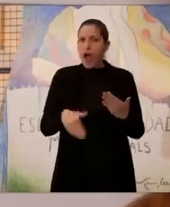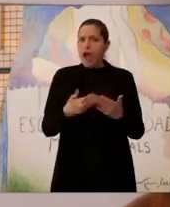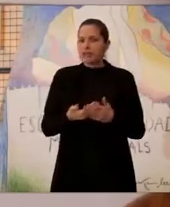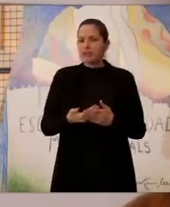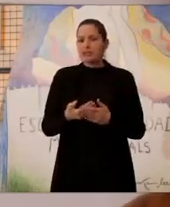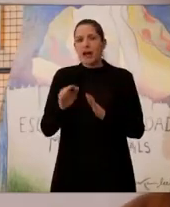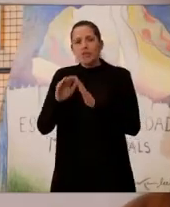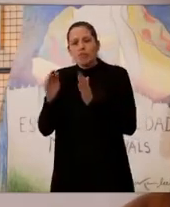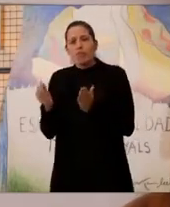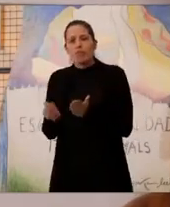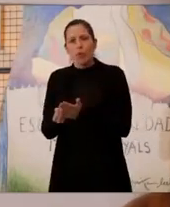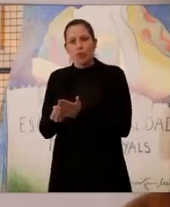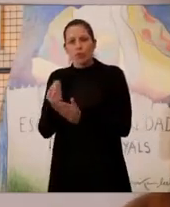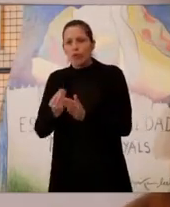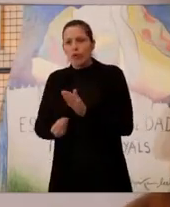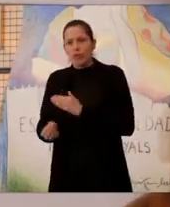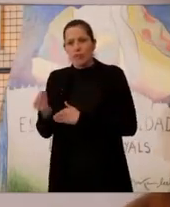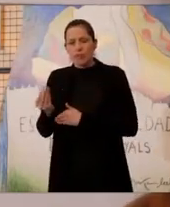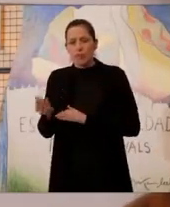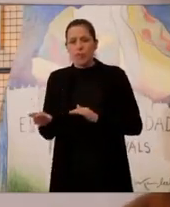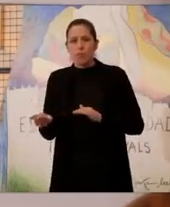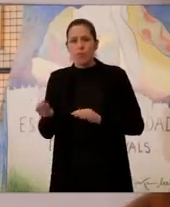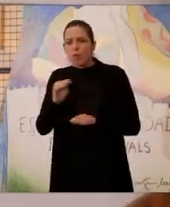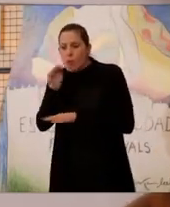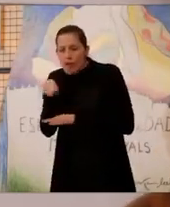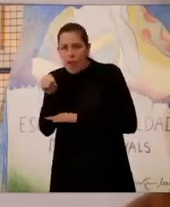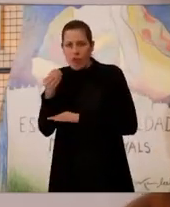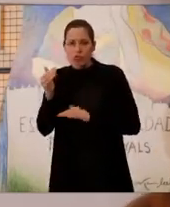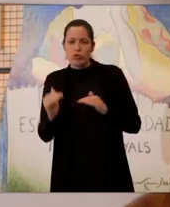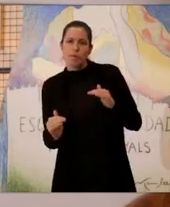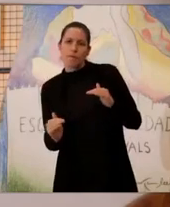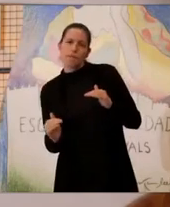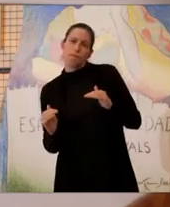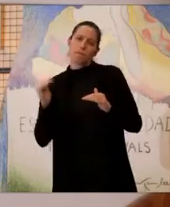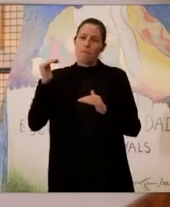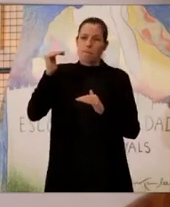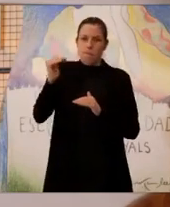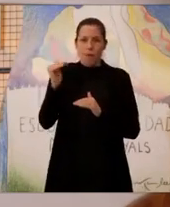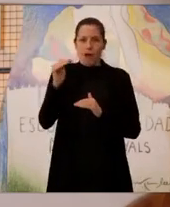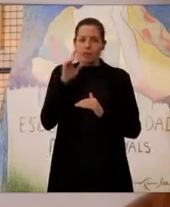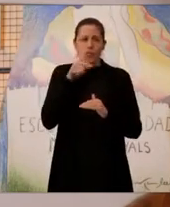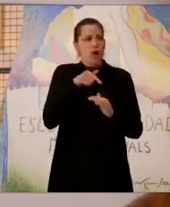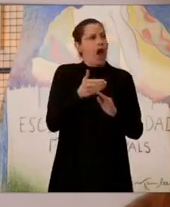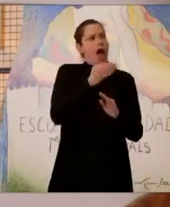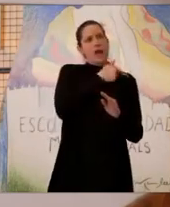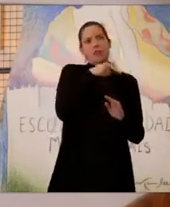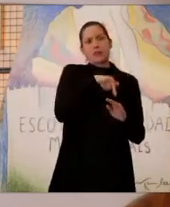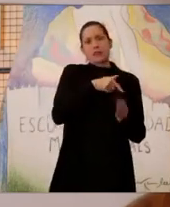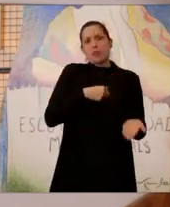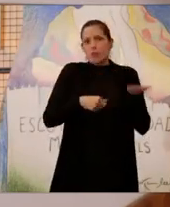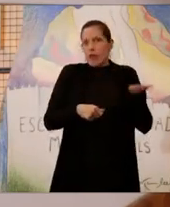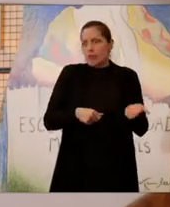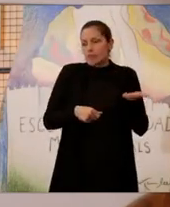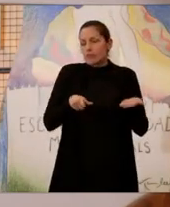porque ha tenido tanto al mundo productivo que incluso pues se ha constituido en una amenaza para la